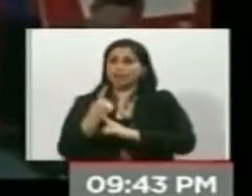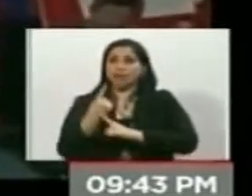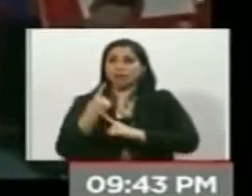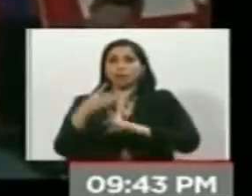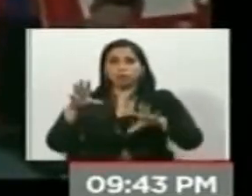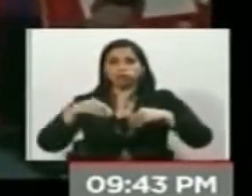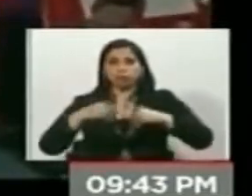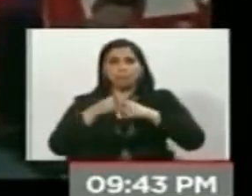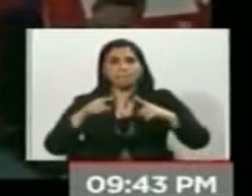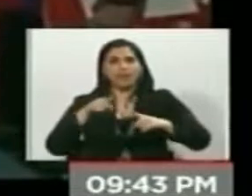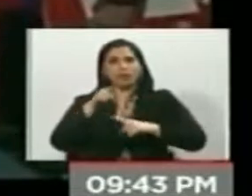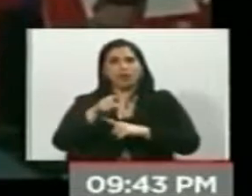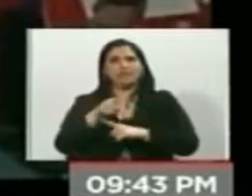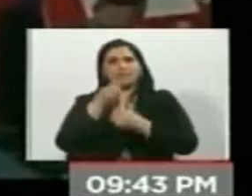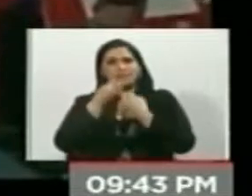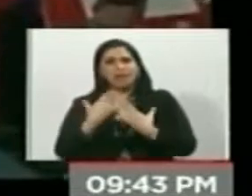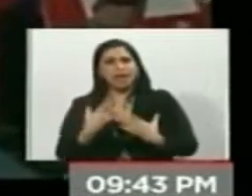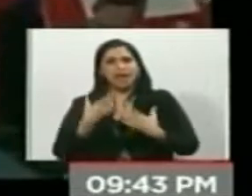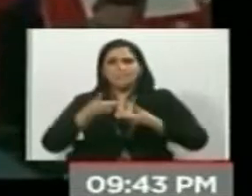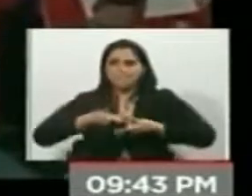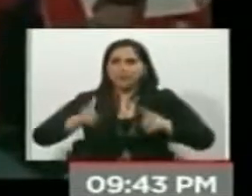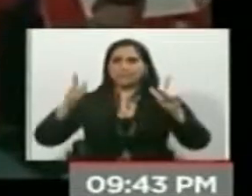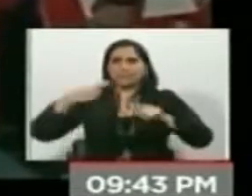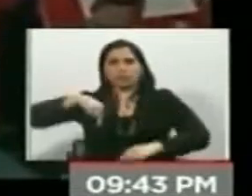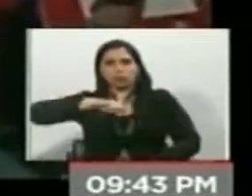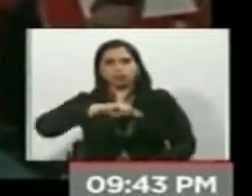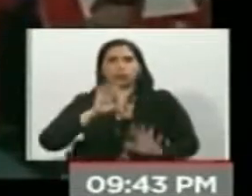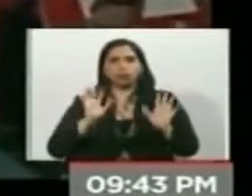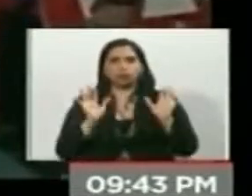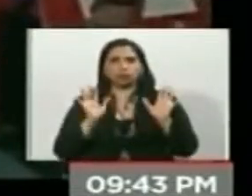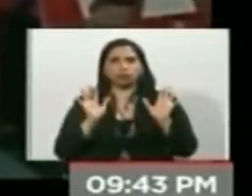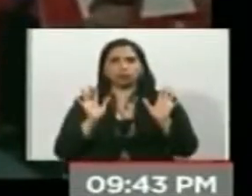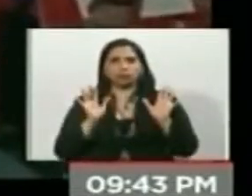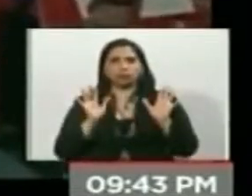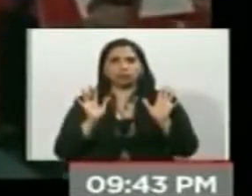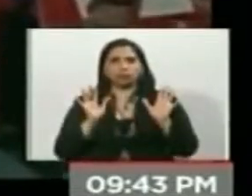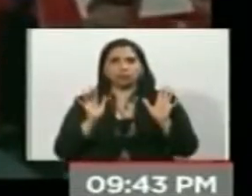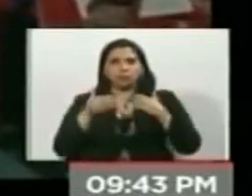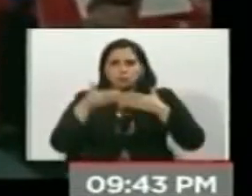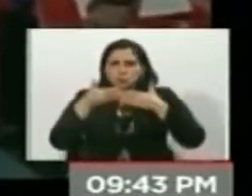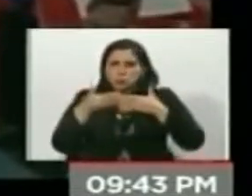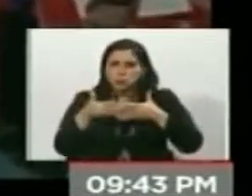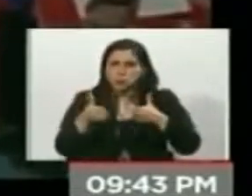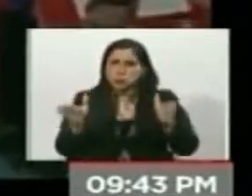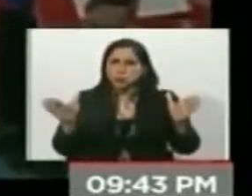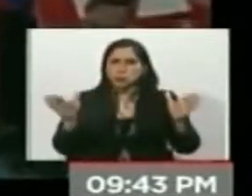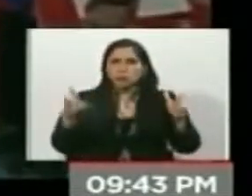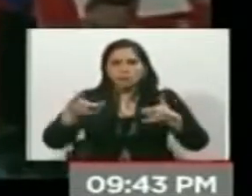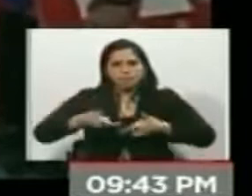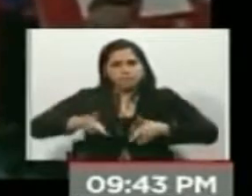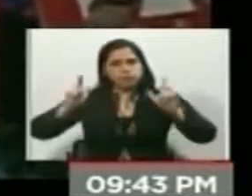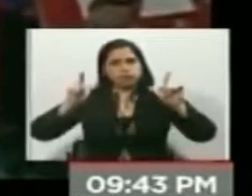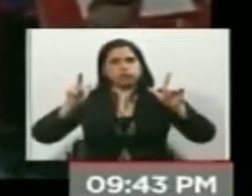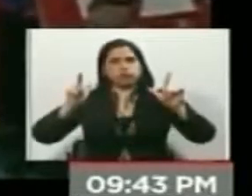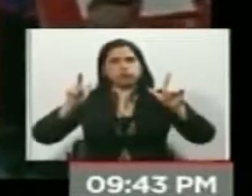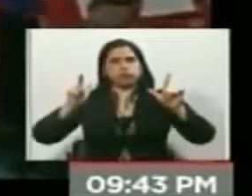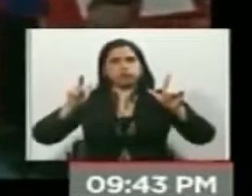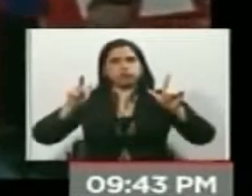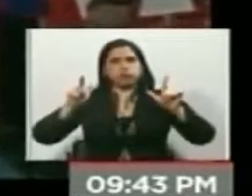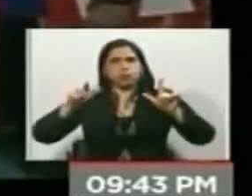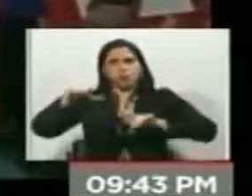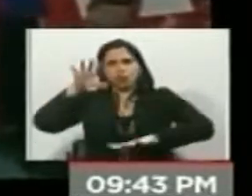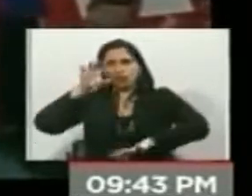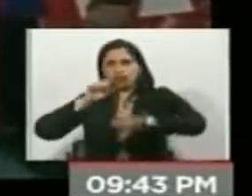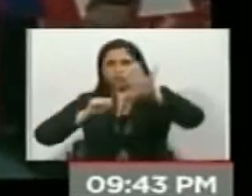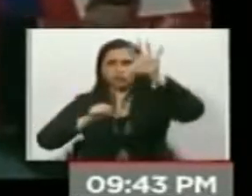pero ese bien es el que nos permitirá, serán las puertas abiertas que nos permitirán adquirir